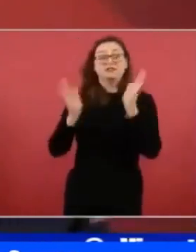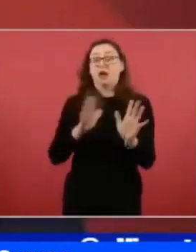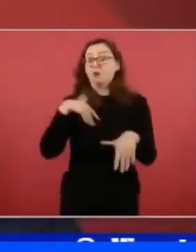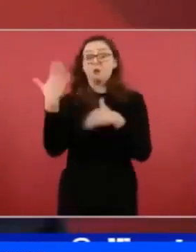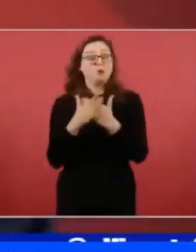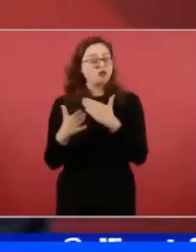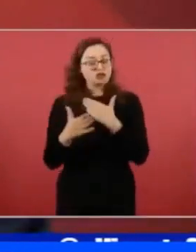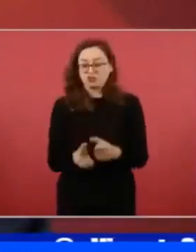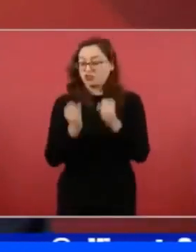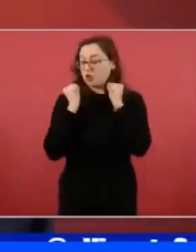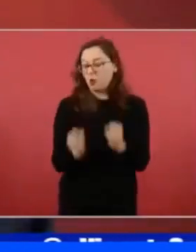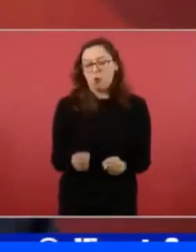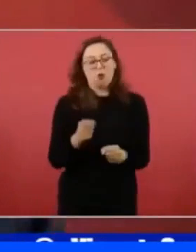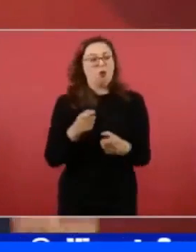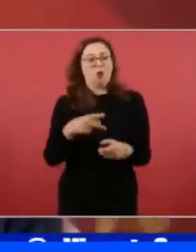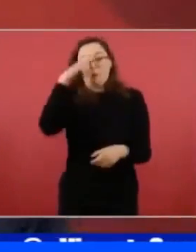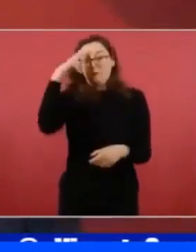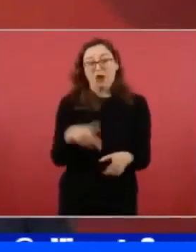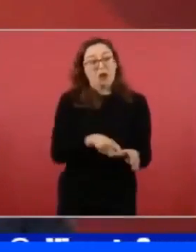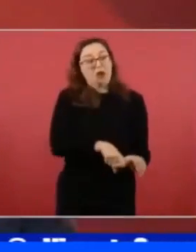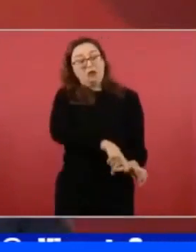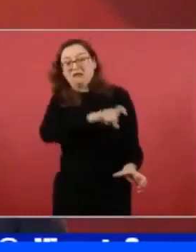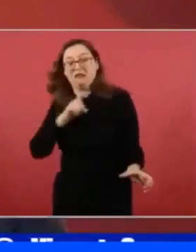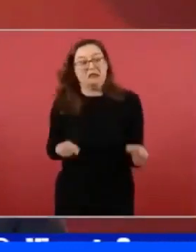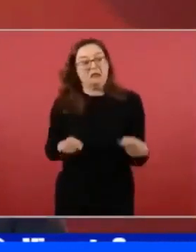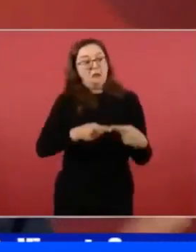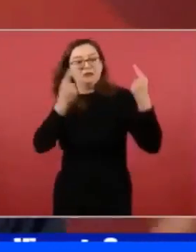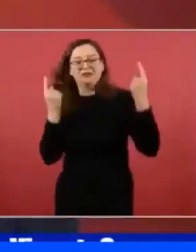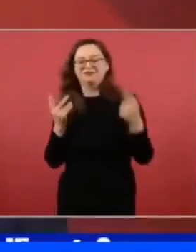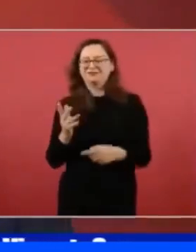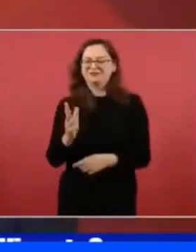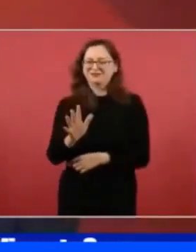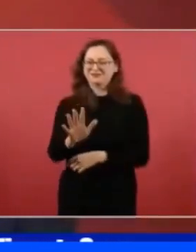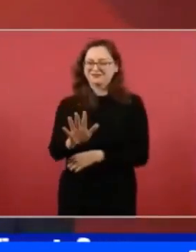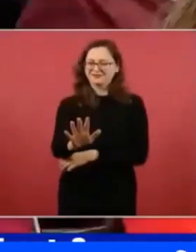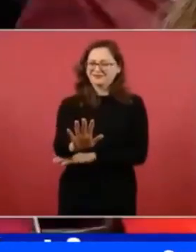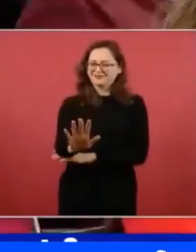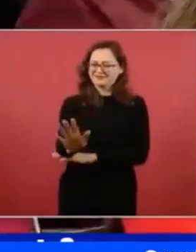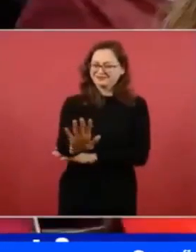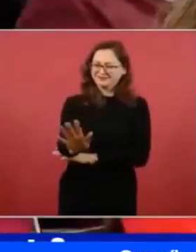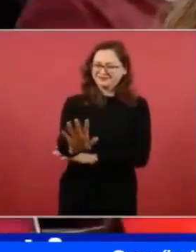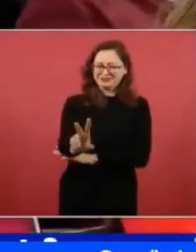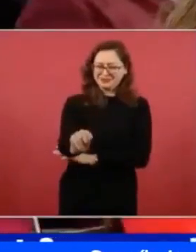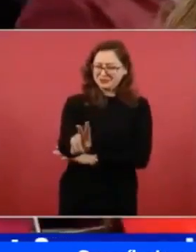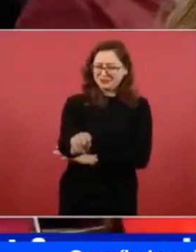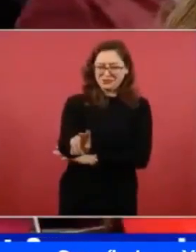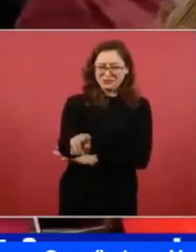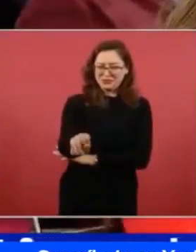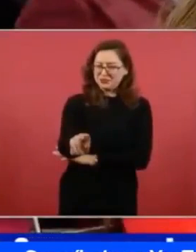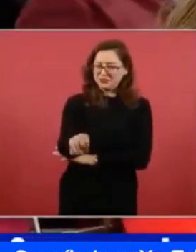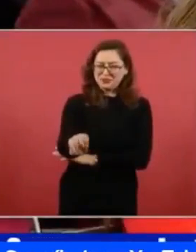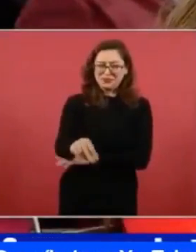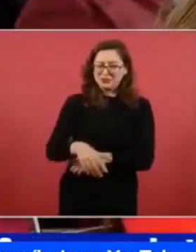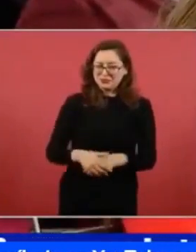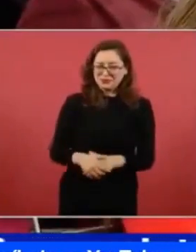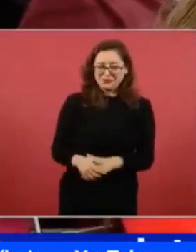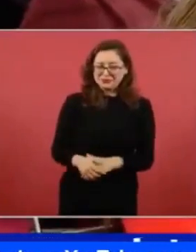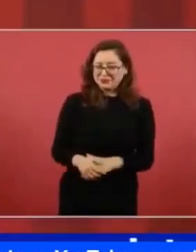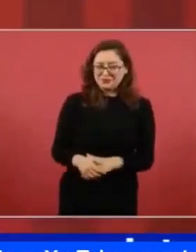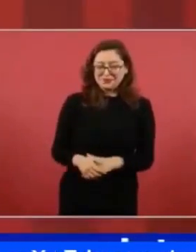tratado no va a haber ruptura eso los adelantó y porque no va a haber ruptura